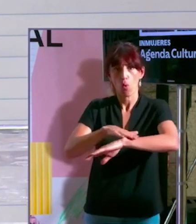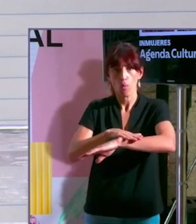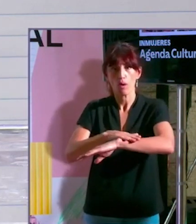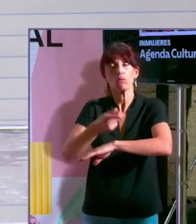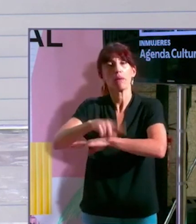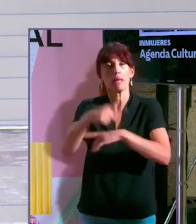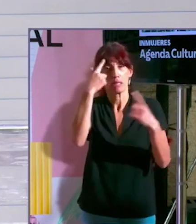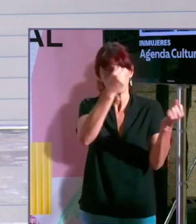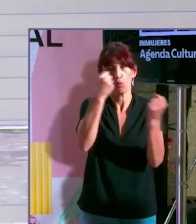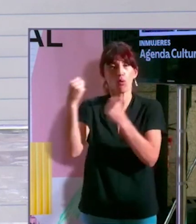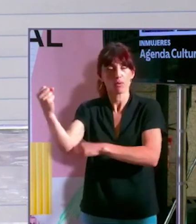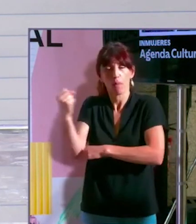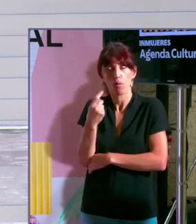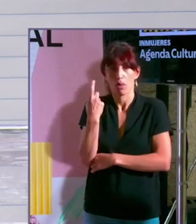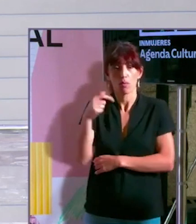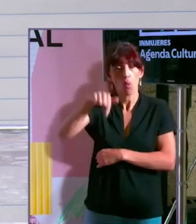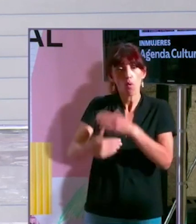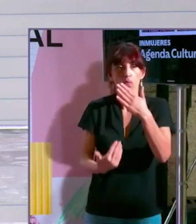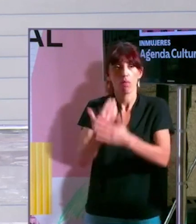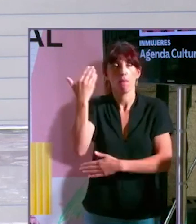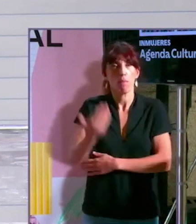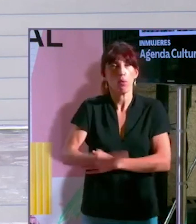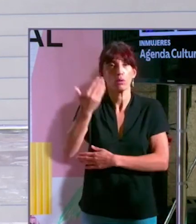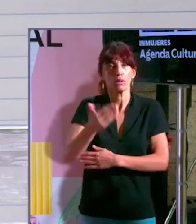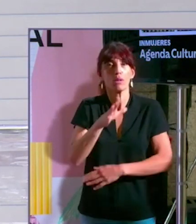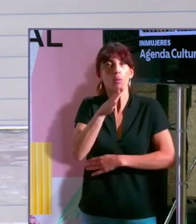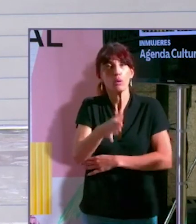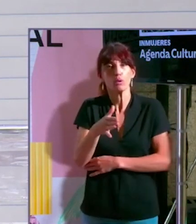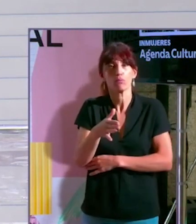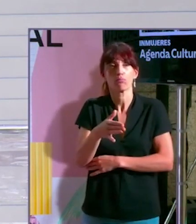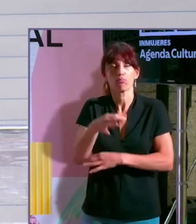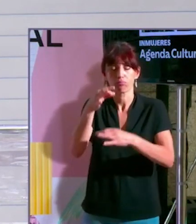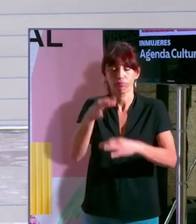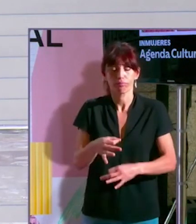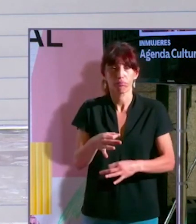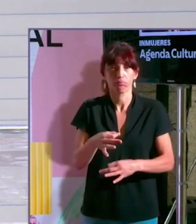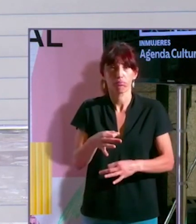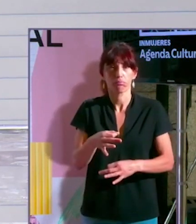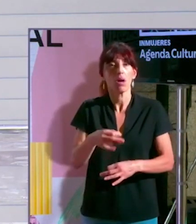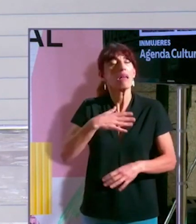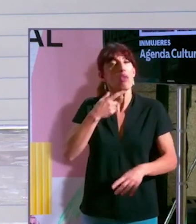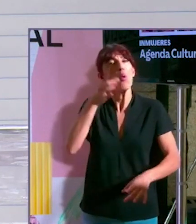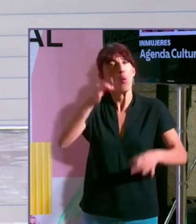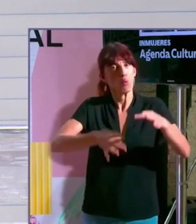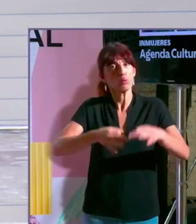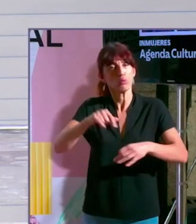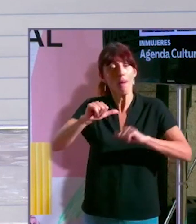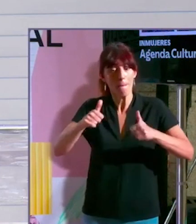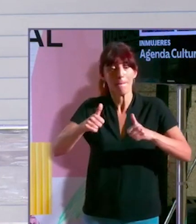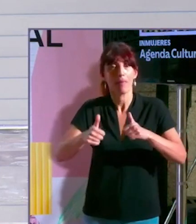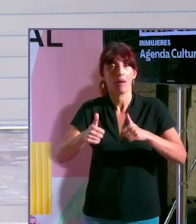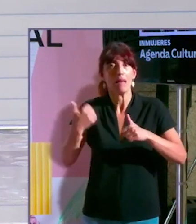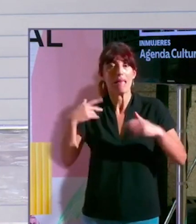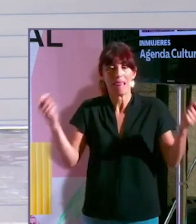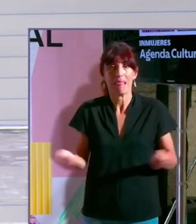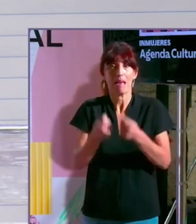propias instituciones. Hoy es un día muy importante y por eso creo que es de justicia, nunca mejor dicho, empezar celebrando ese